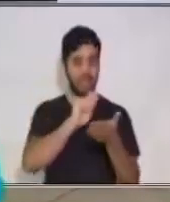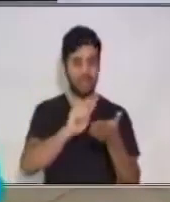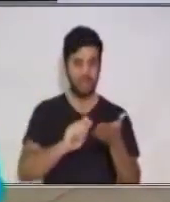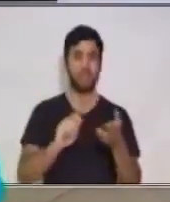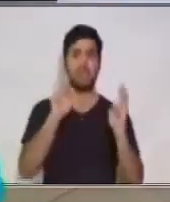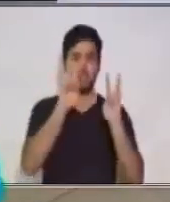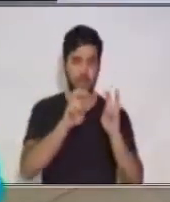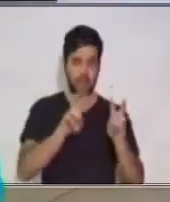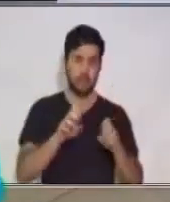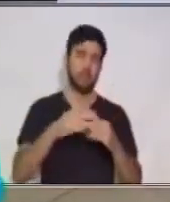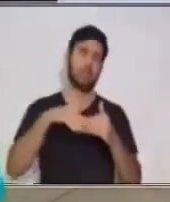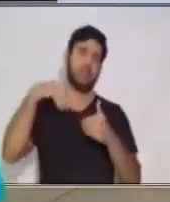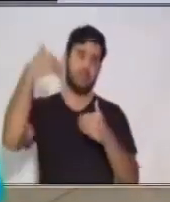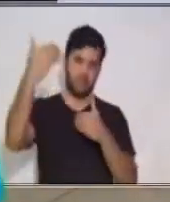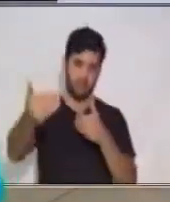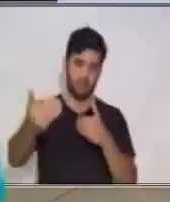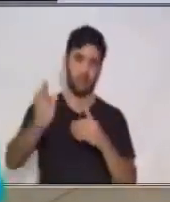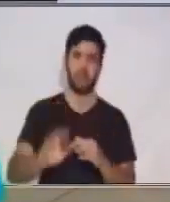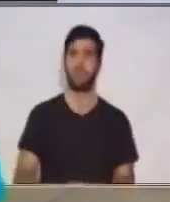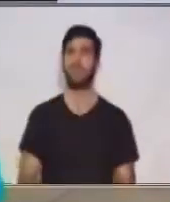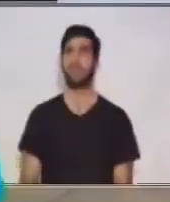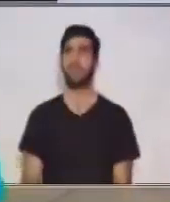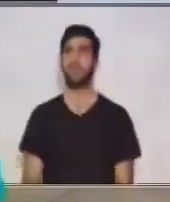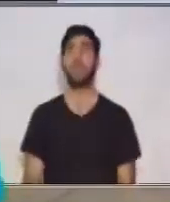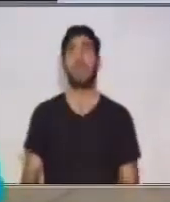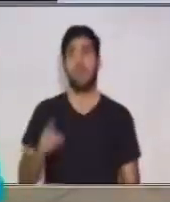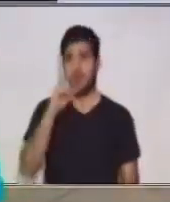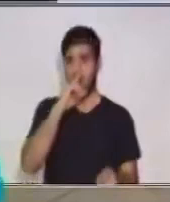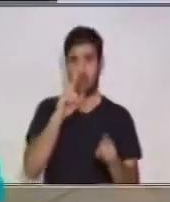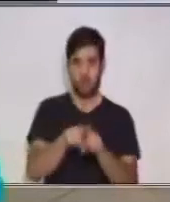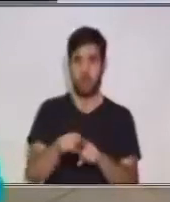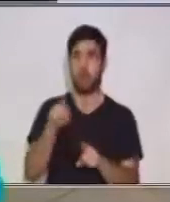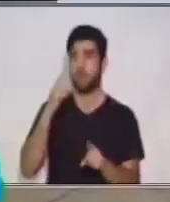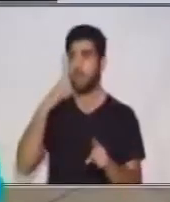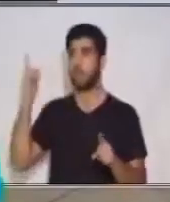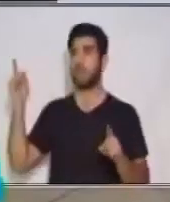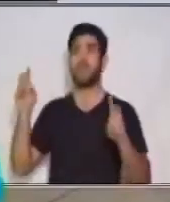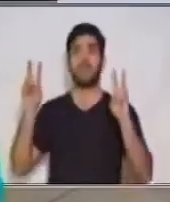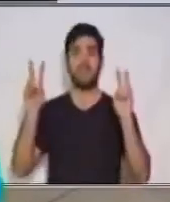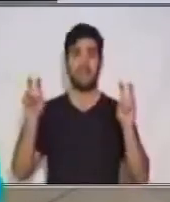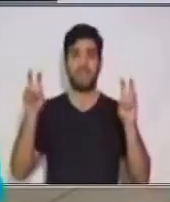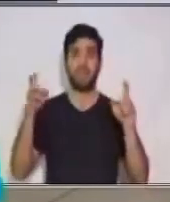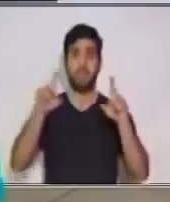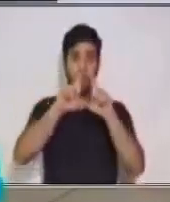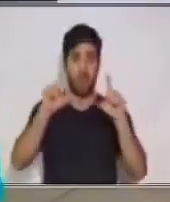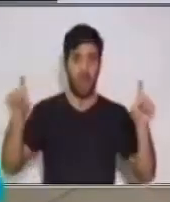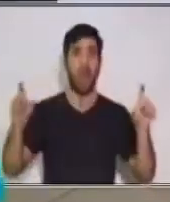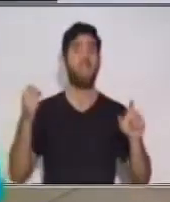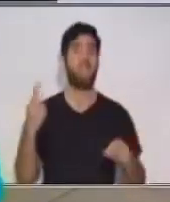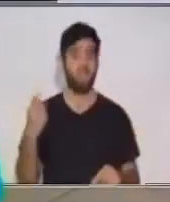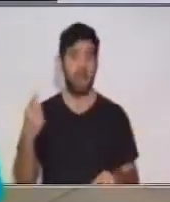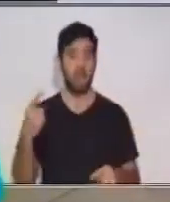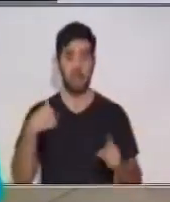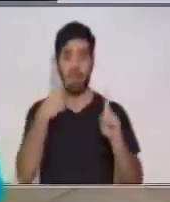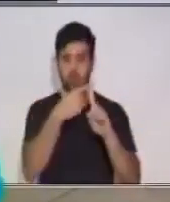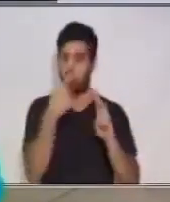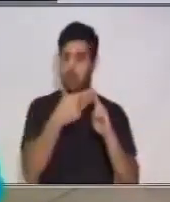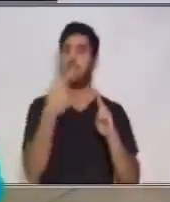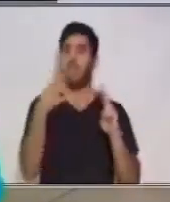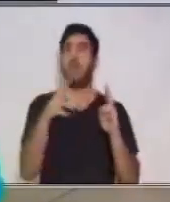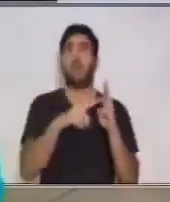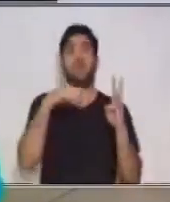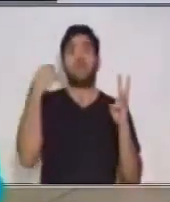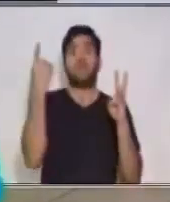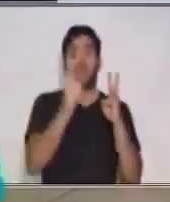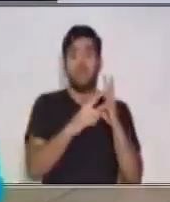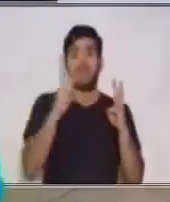lo vamos a estar viendo más adelante. Y por supuesto, este tema de clasificación semántica todavía tendremos una tercera parte en donde